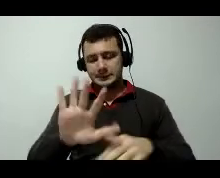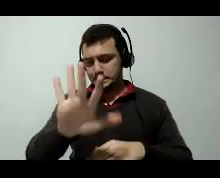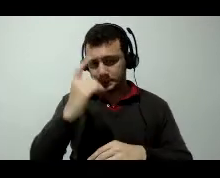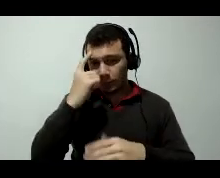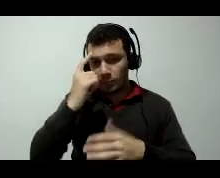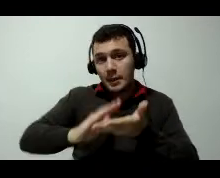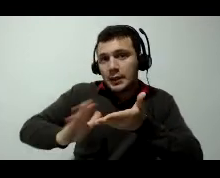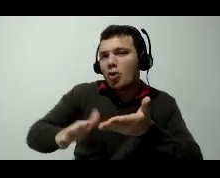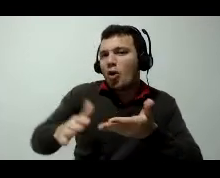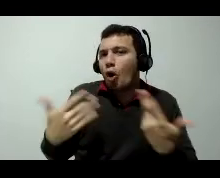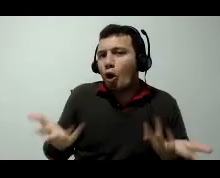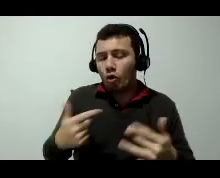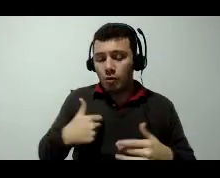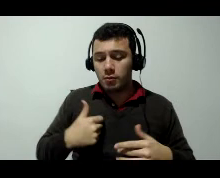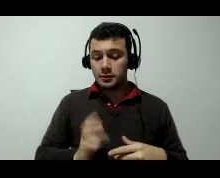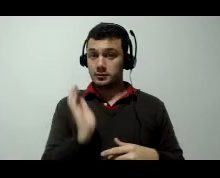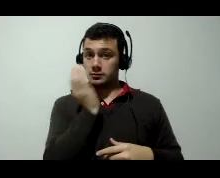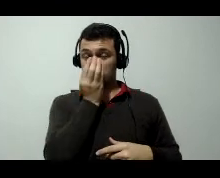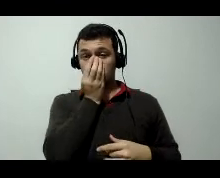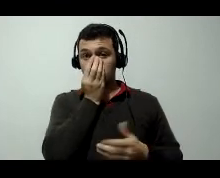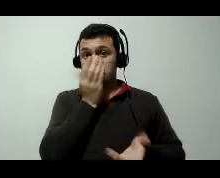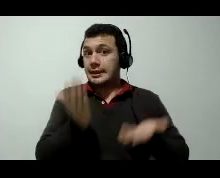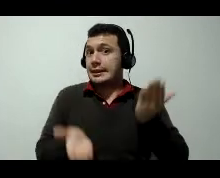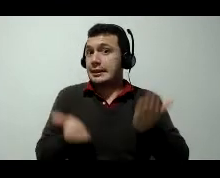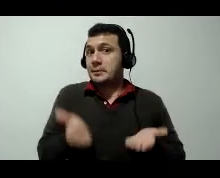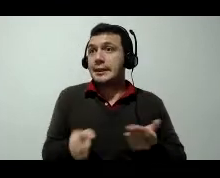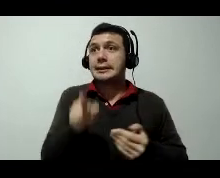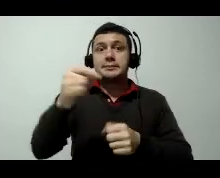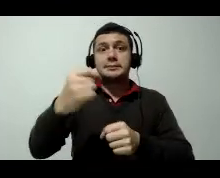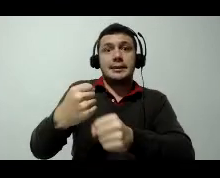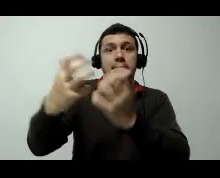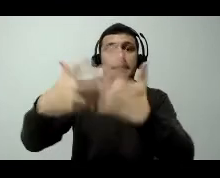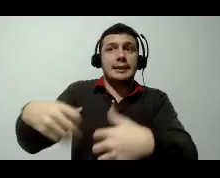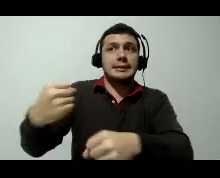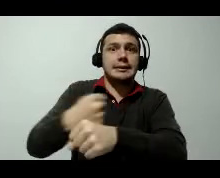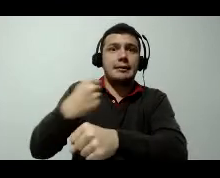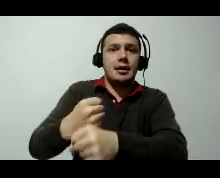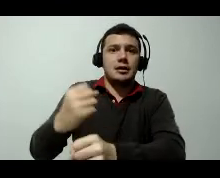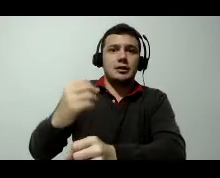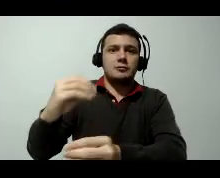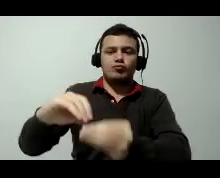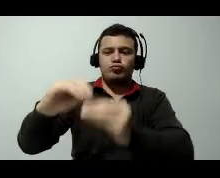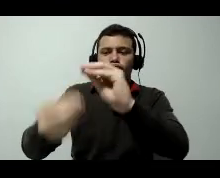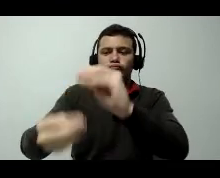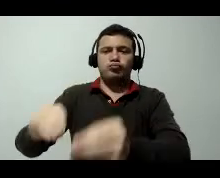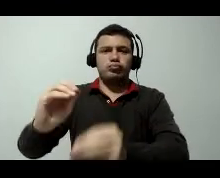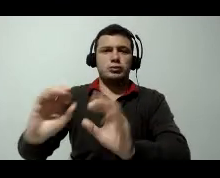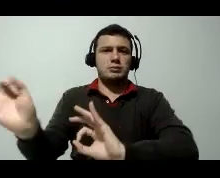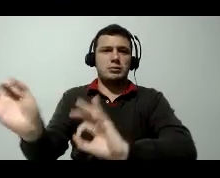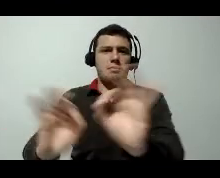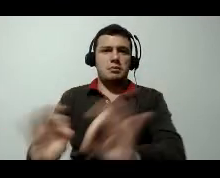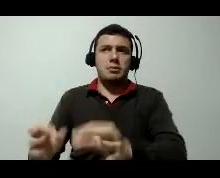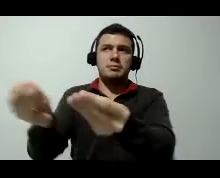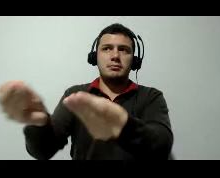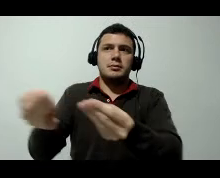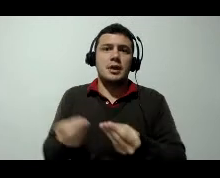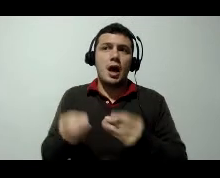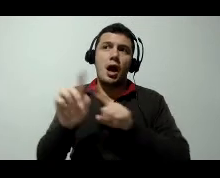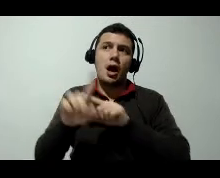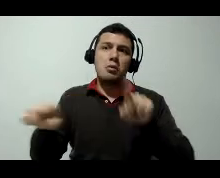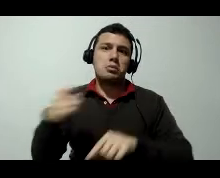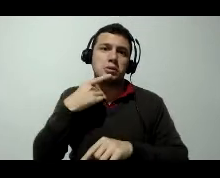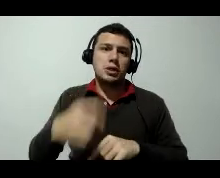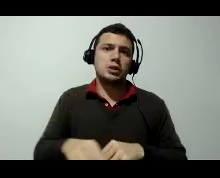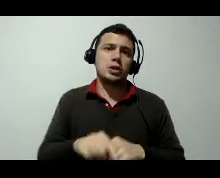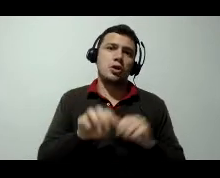depende el tiempo de uso de la mascarilla, depende del proveedor y algunos proveedores me hablan de 8 y 12 horas? Dentro de estos lineamientos, dentro de